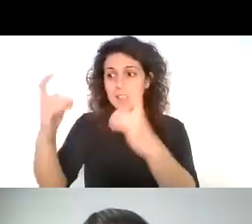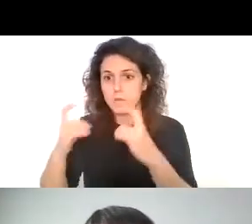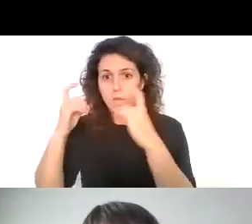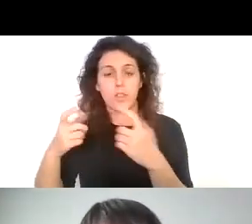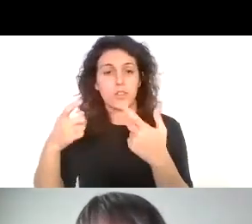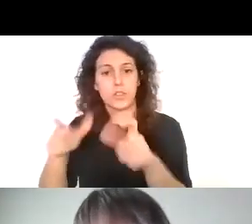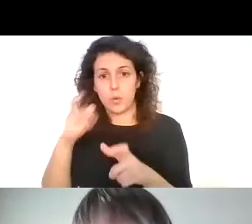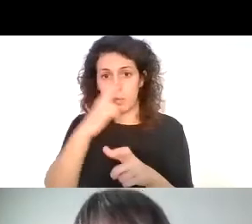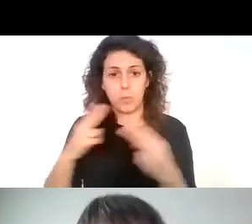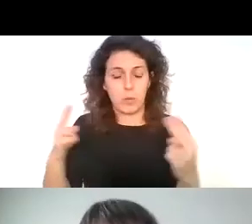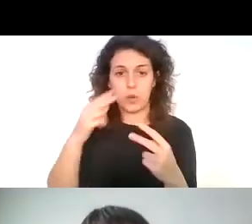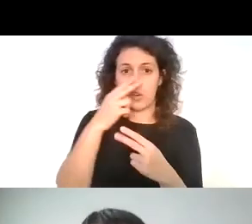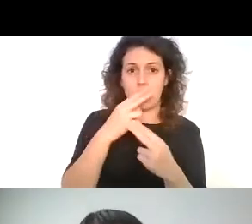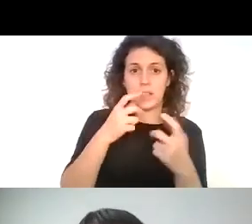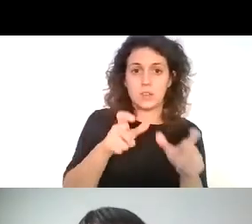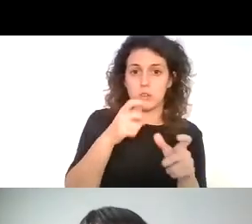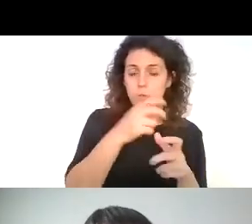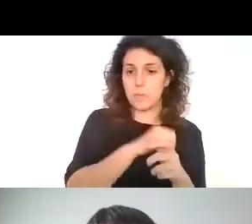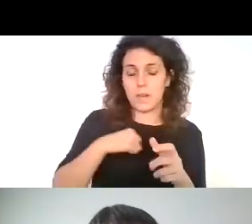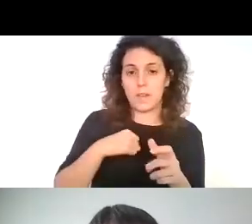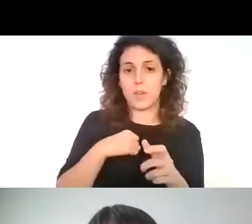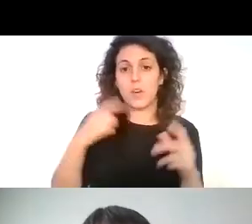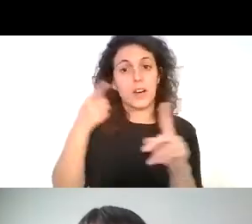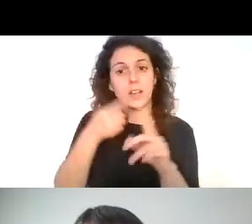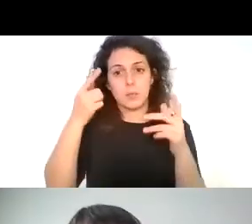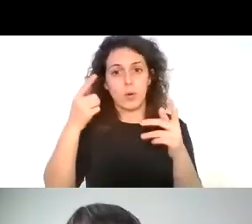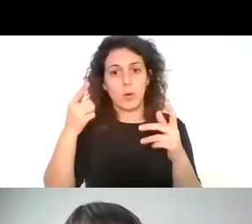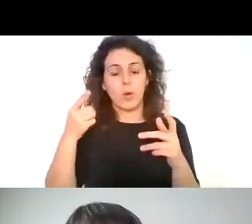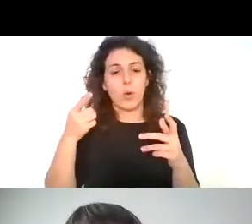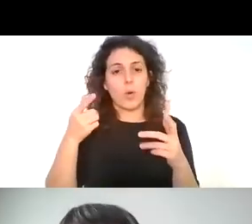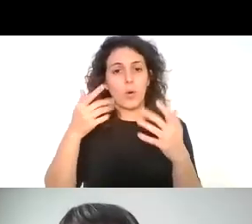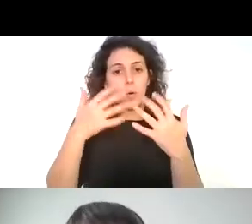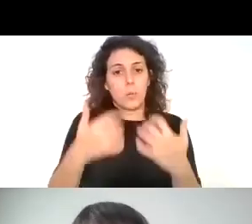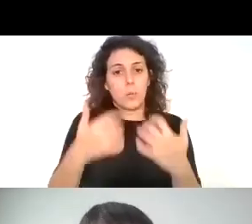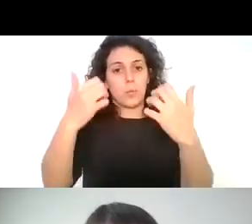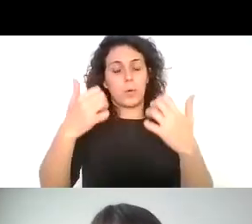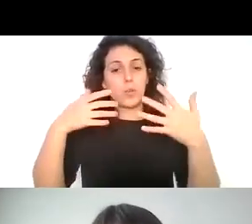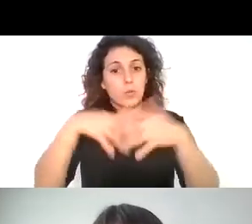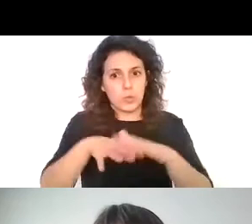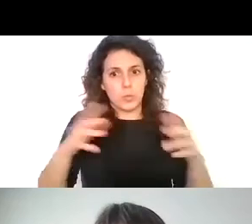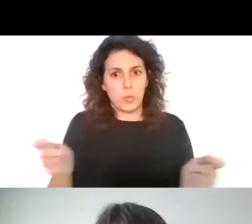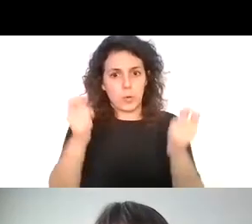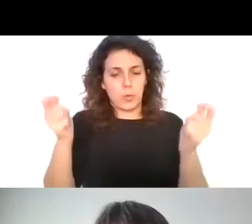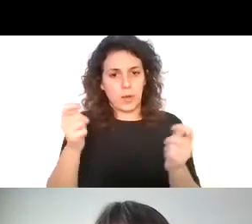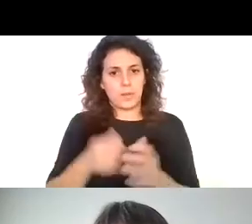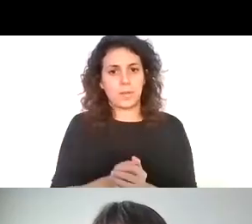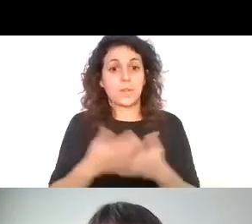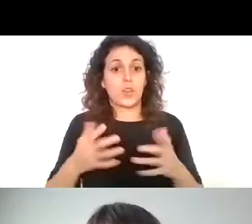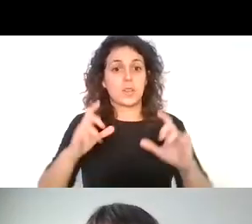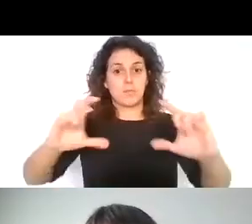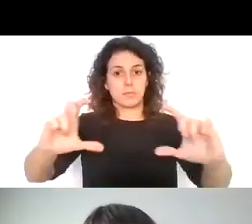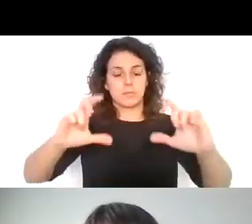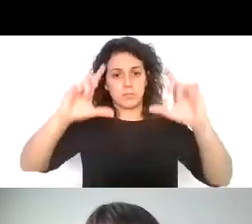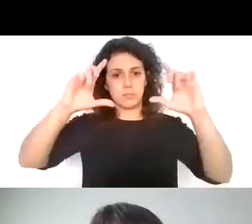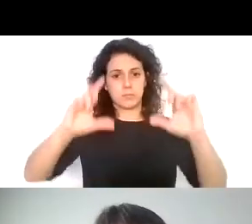y público para promover el turismo inclusivo. Decidimos pues, dar un diploma de reconocimiento, como veis